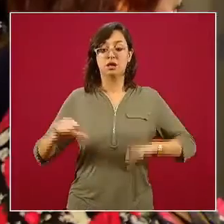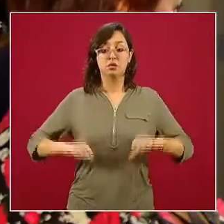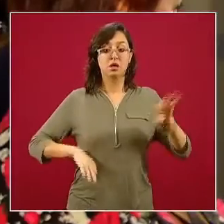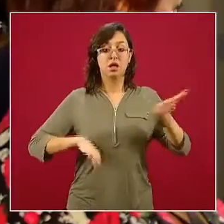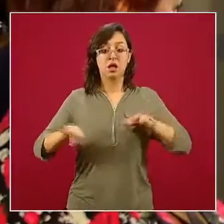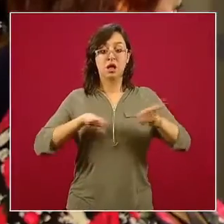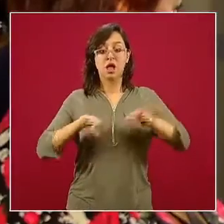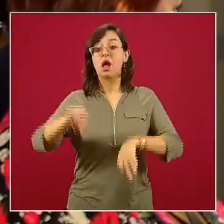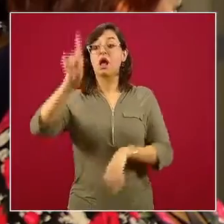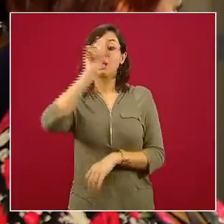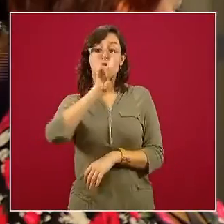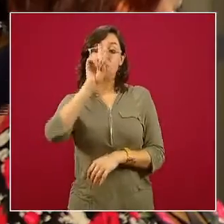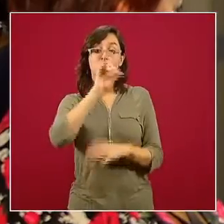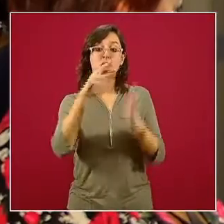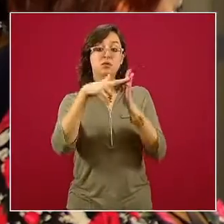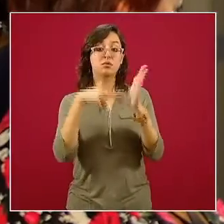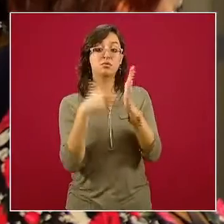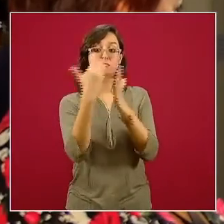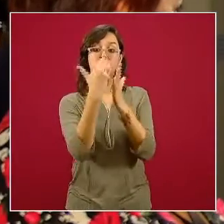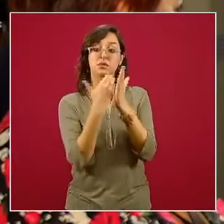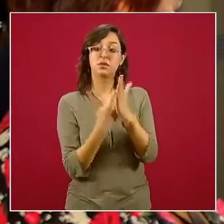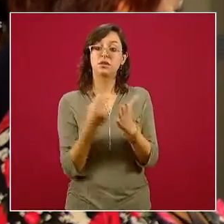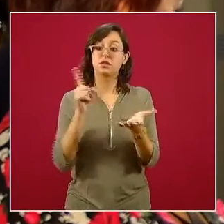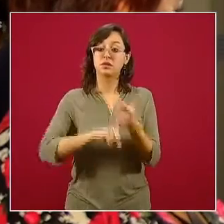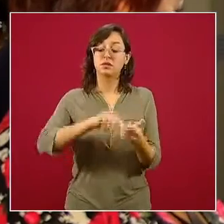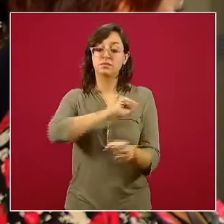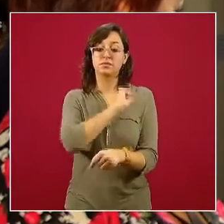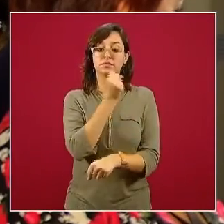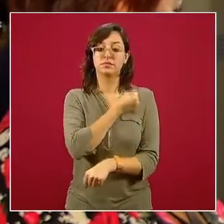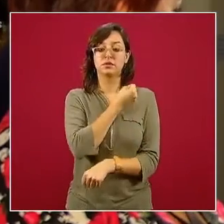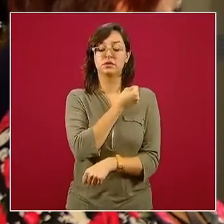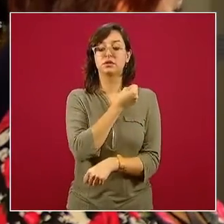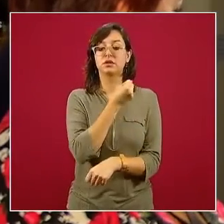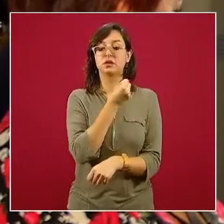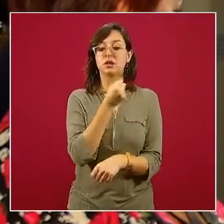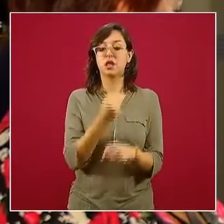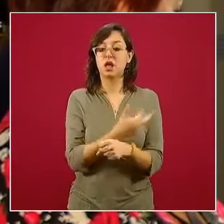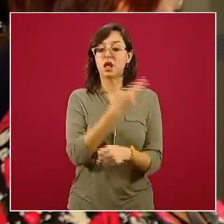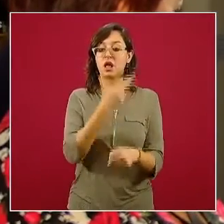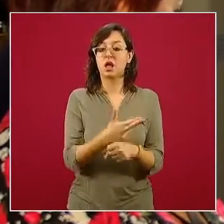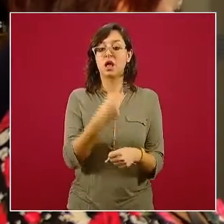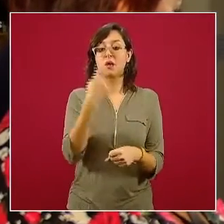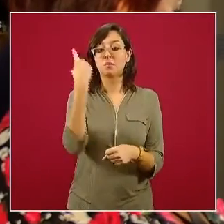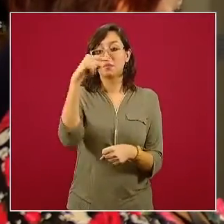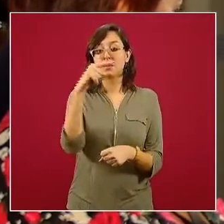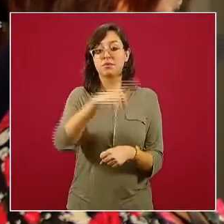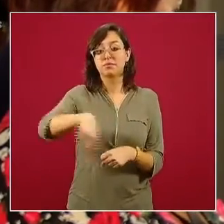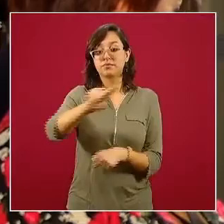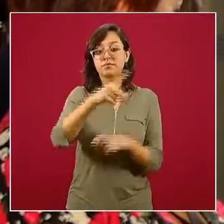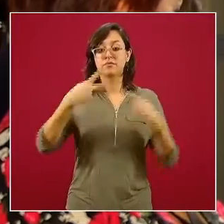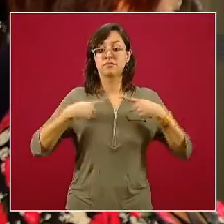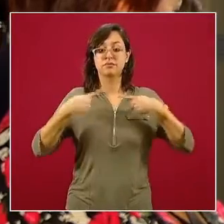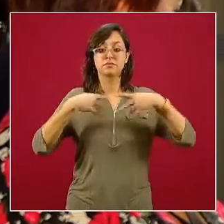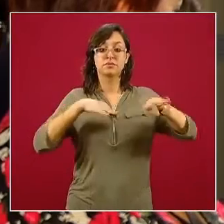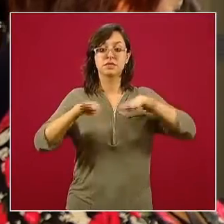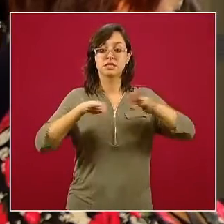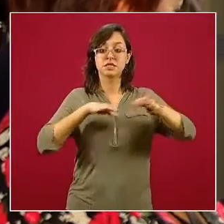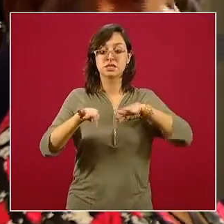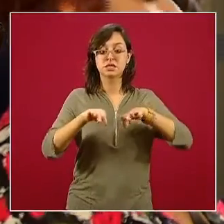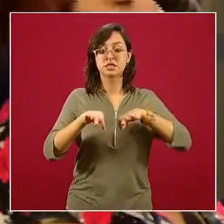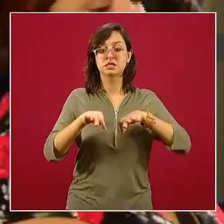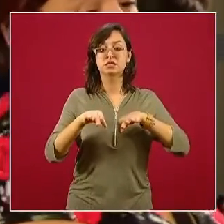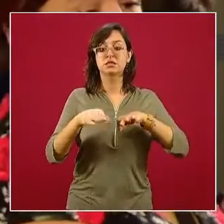recomendaciones y lineamientos de parte de la Secretaría de Salud para especialmente aquellos trabajadores o empleados que tienen